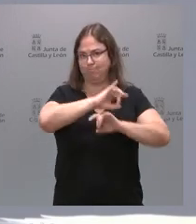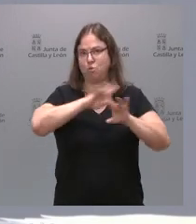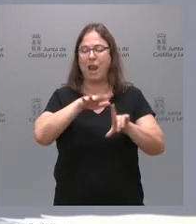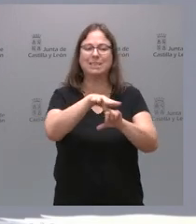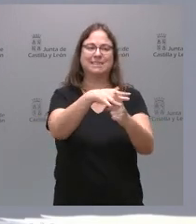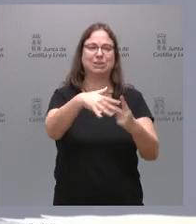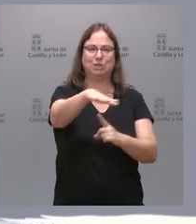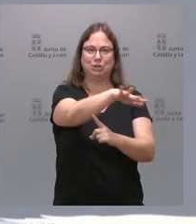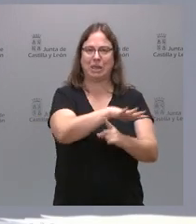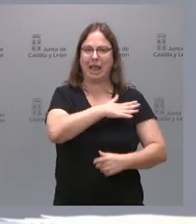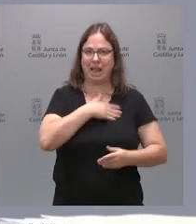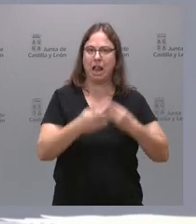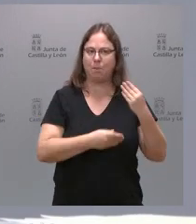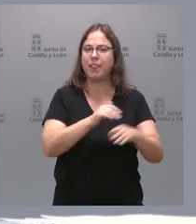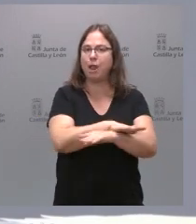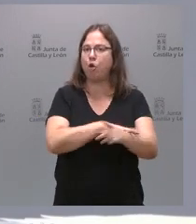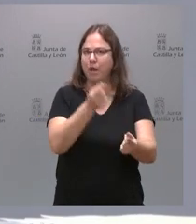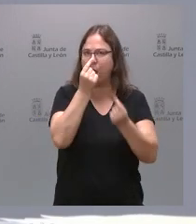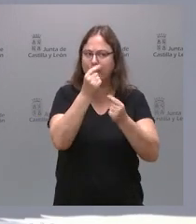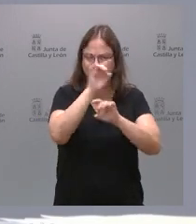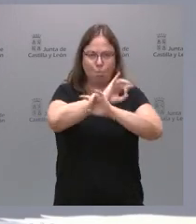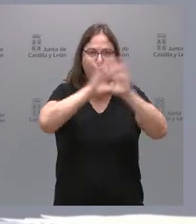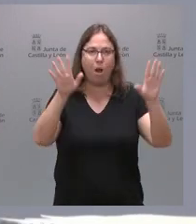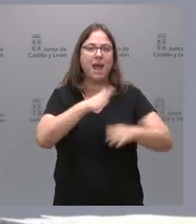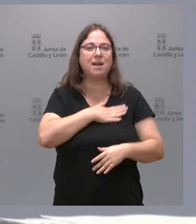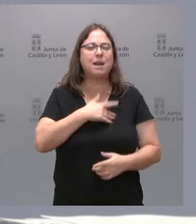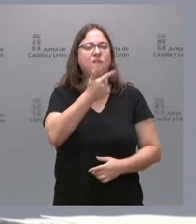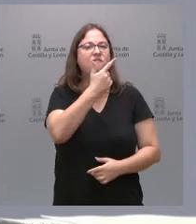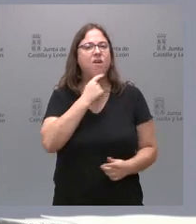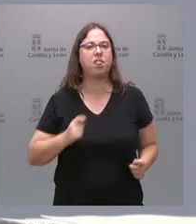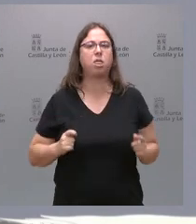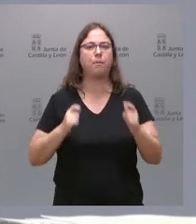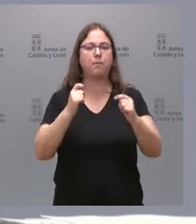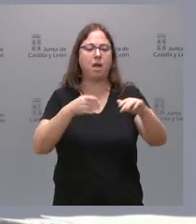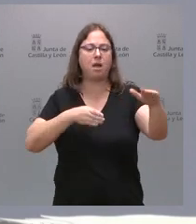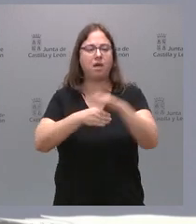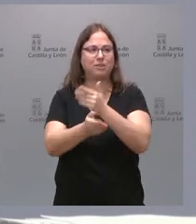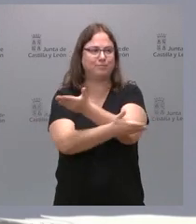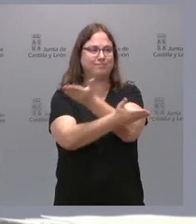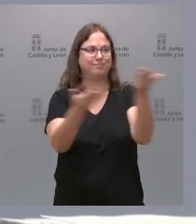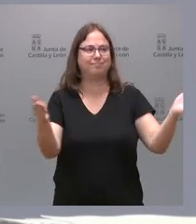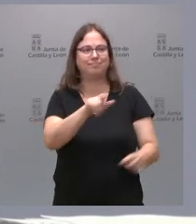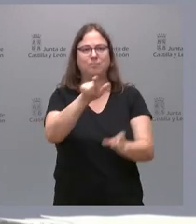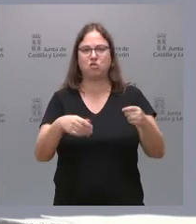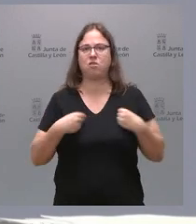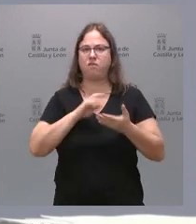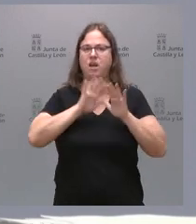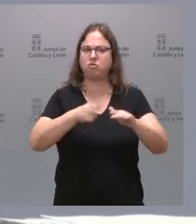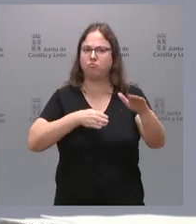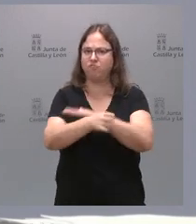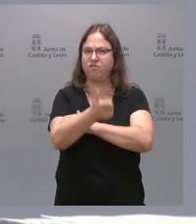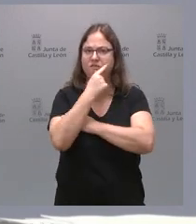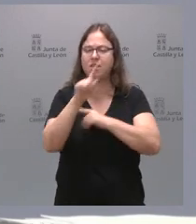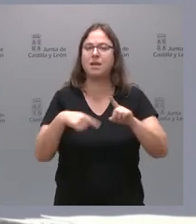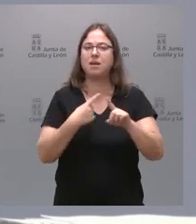y el marco en el que se va a mover este gobierno del dato queremos que sea lo más fácil posible de acceso para el conjunto de las personas de Castilla y león queremos que